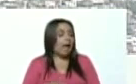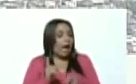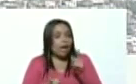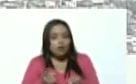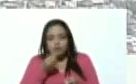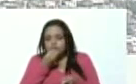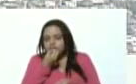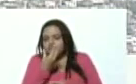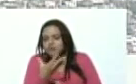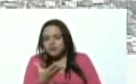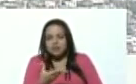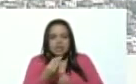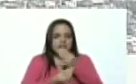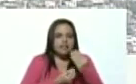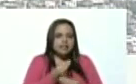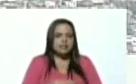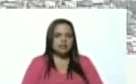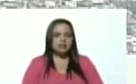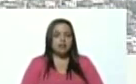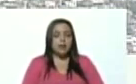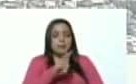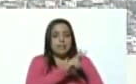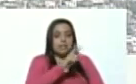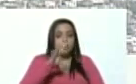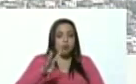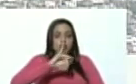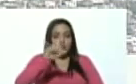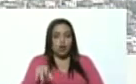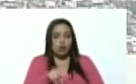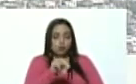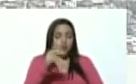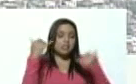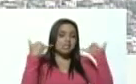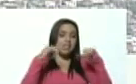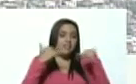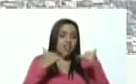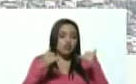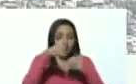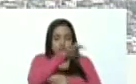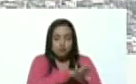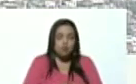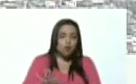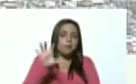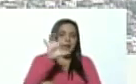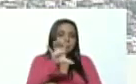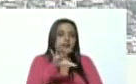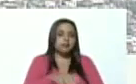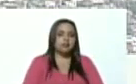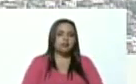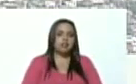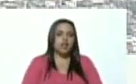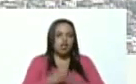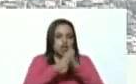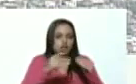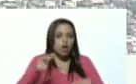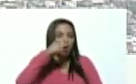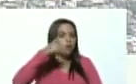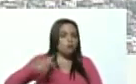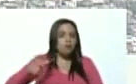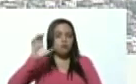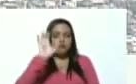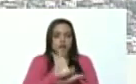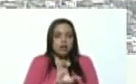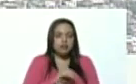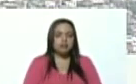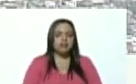pues. El 24 de junio estaremos celebrando en todo el país, en todos los pueblos y ciudades,